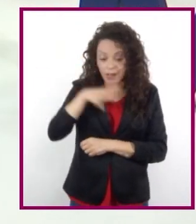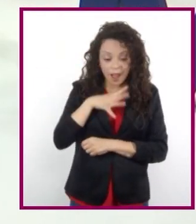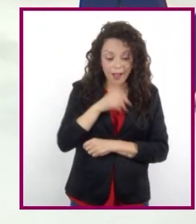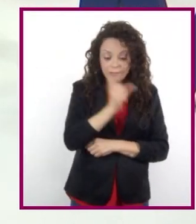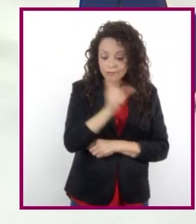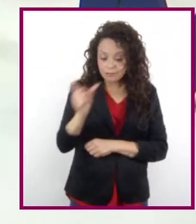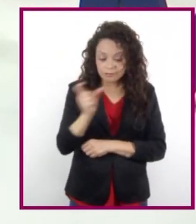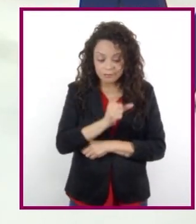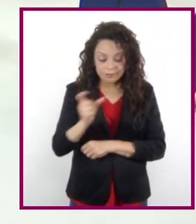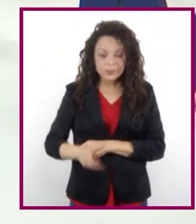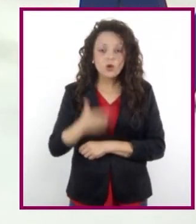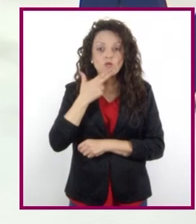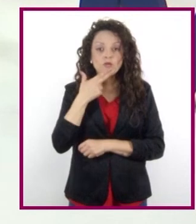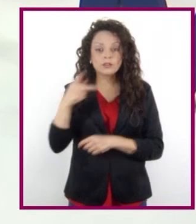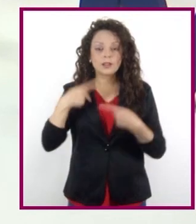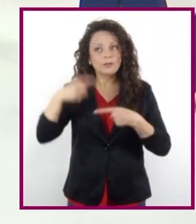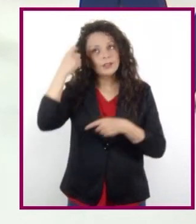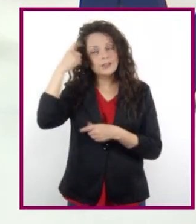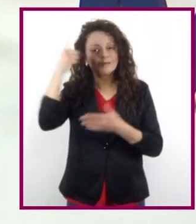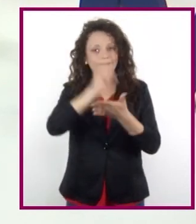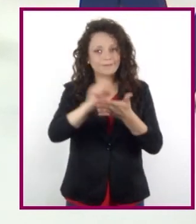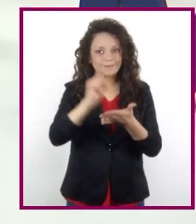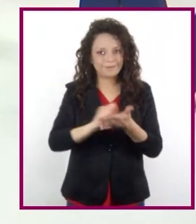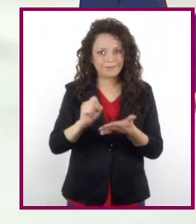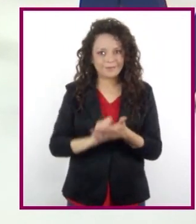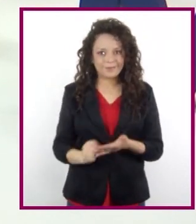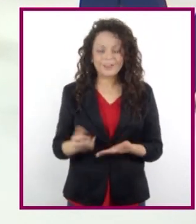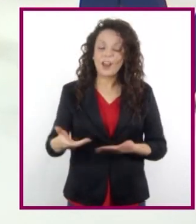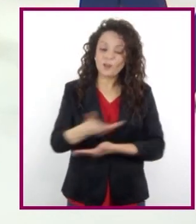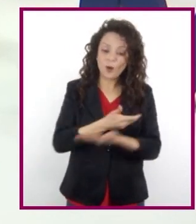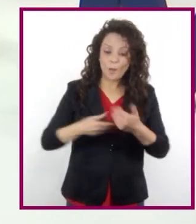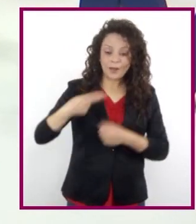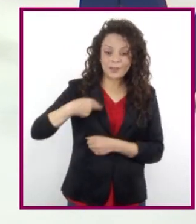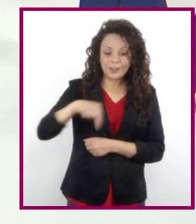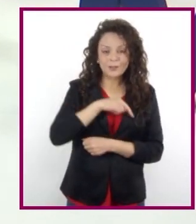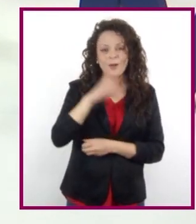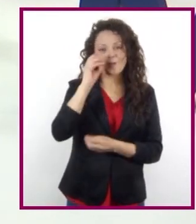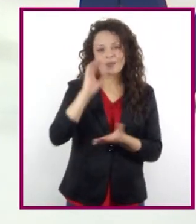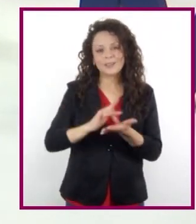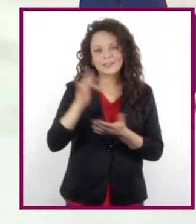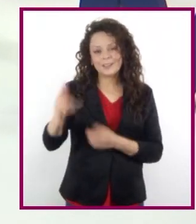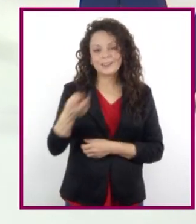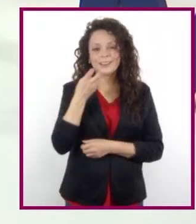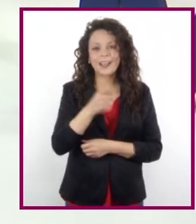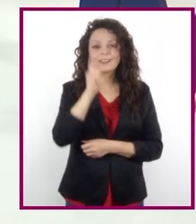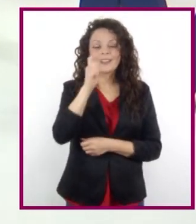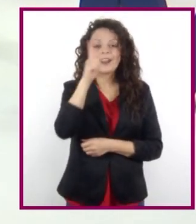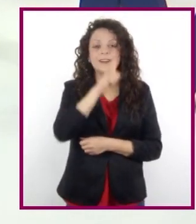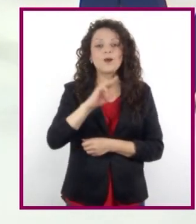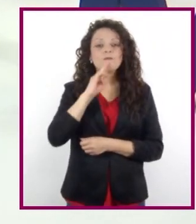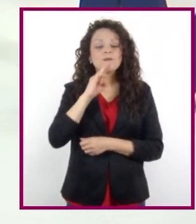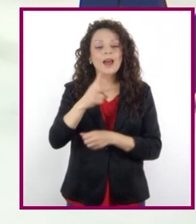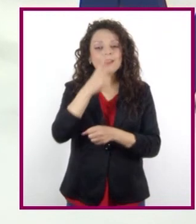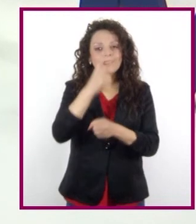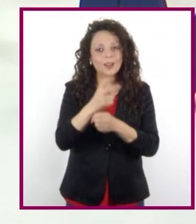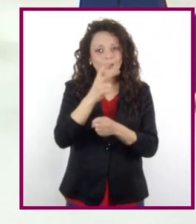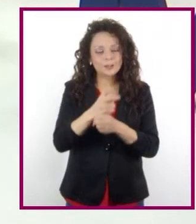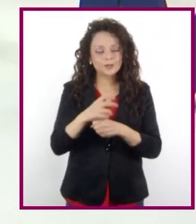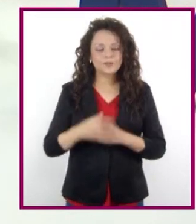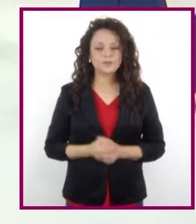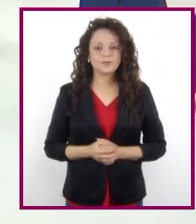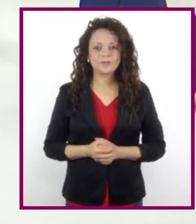que usaron los autores. Gracias por compartir con nosotros esta sesión de Lengua Materna 2, en la que hemos